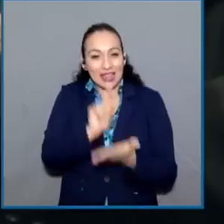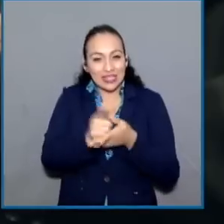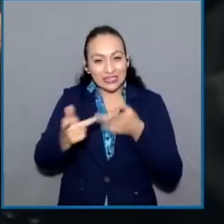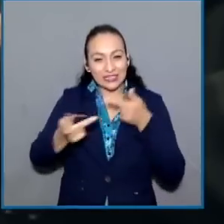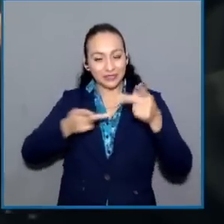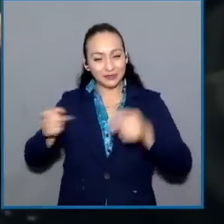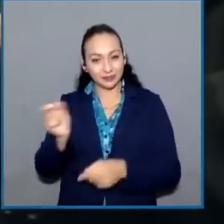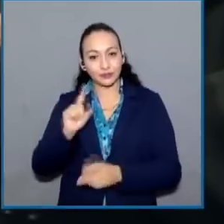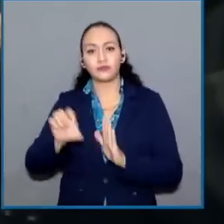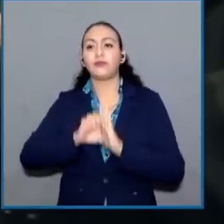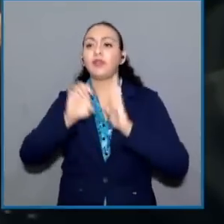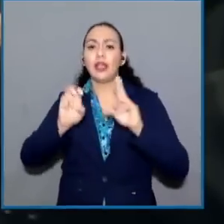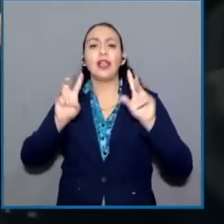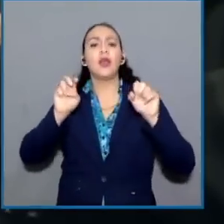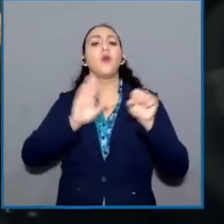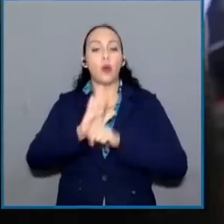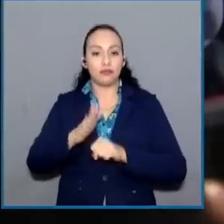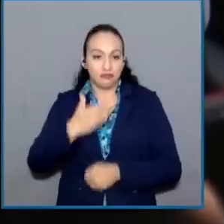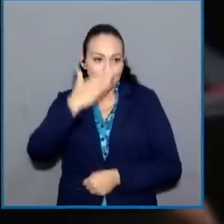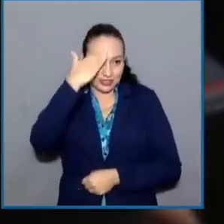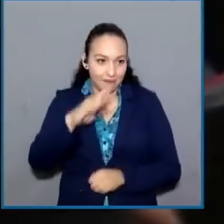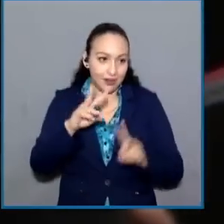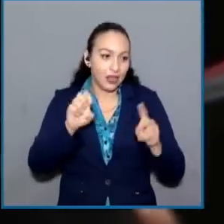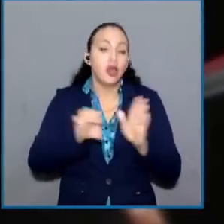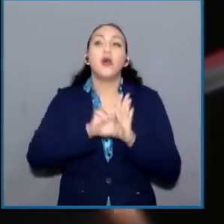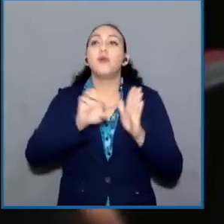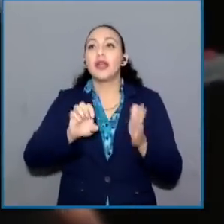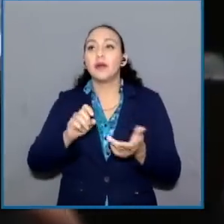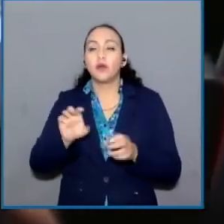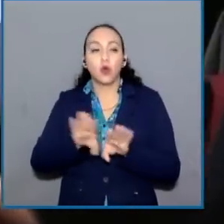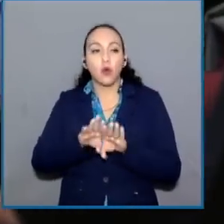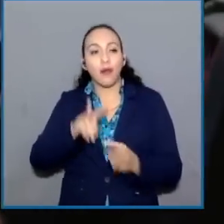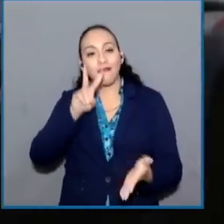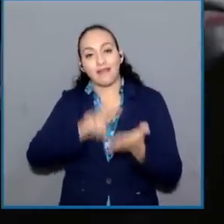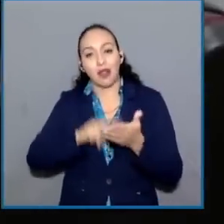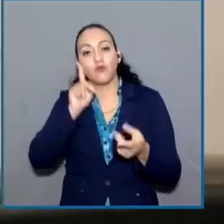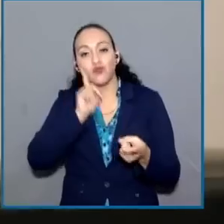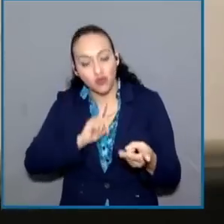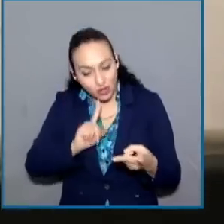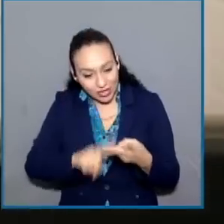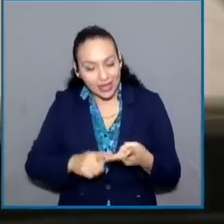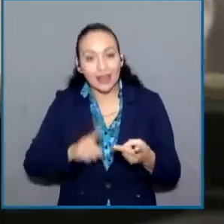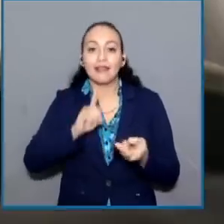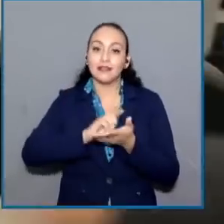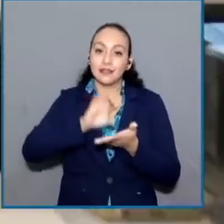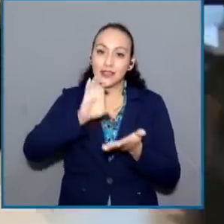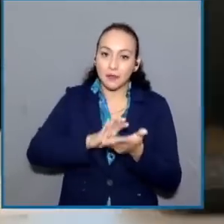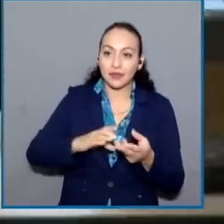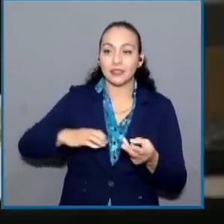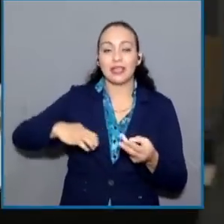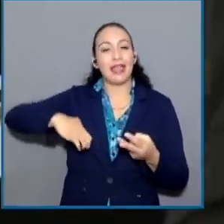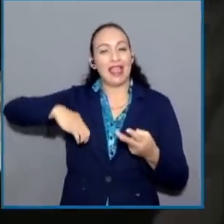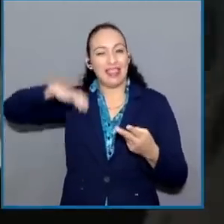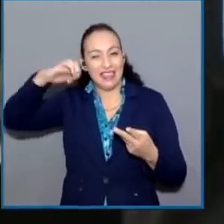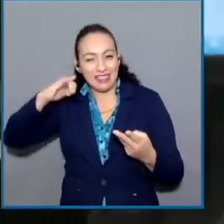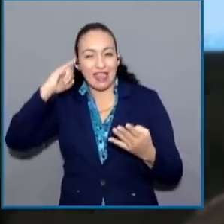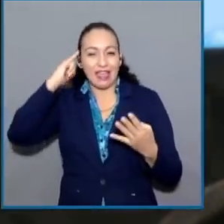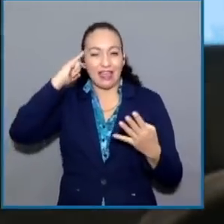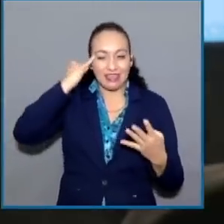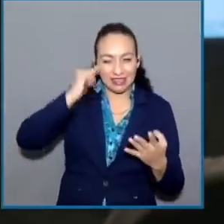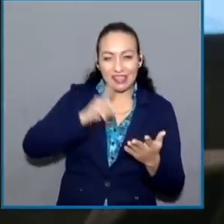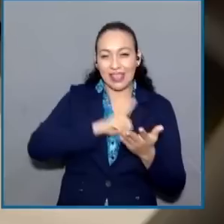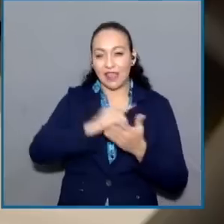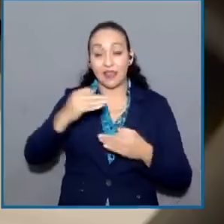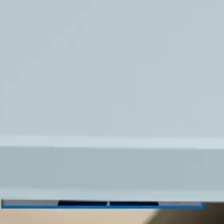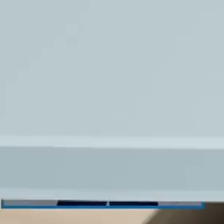integridad, transparencia, perspectiva de género y derechos humanos. Para el canal del Poder Judicial de la Federación, Rosy